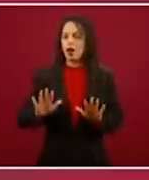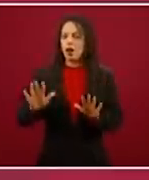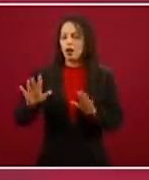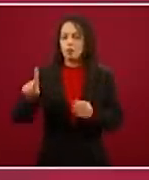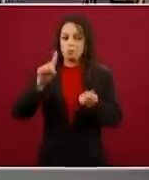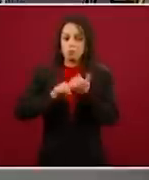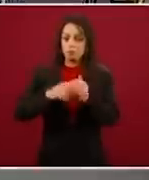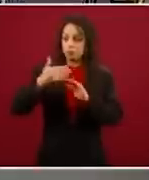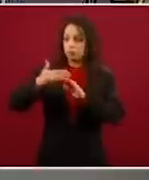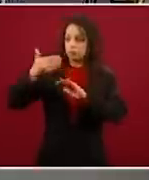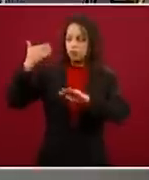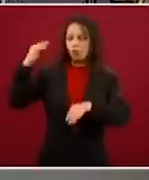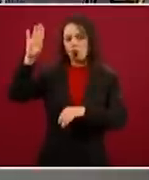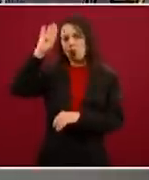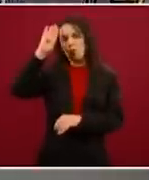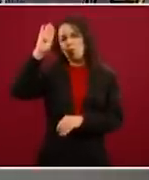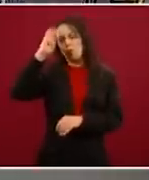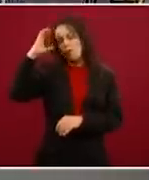todo